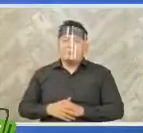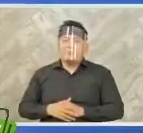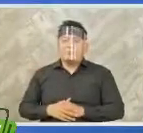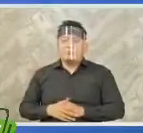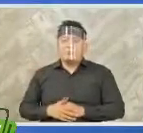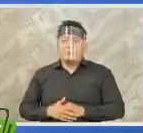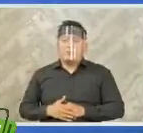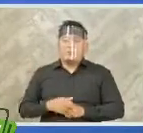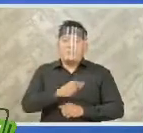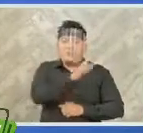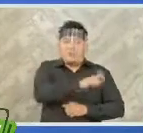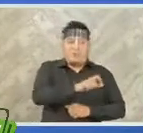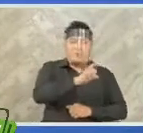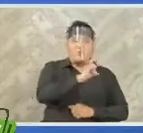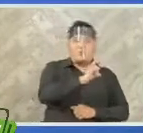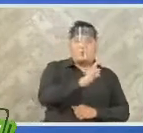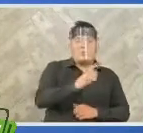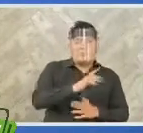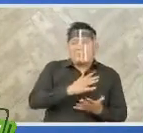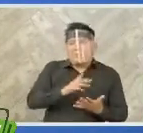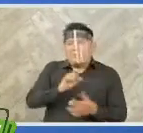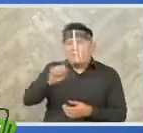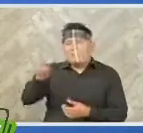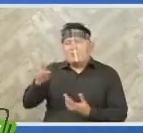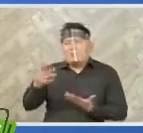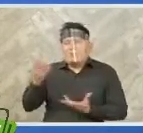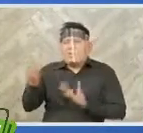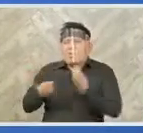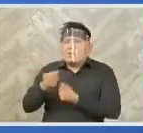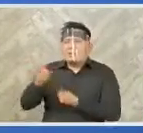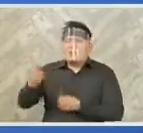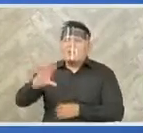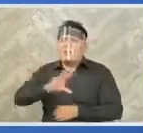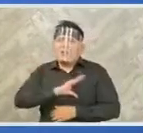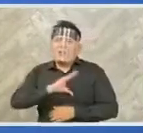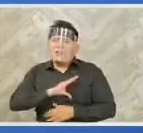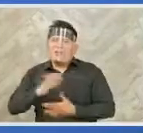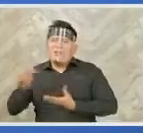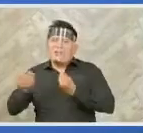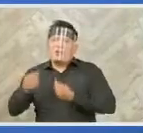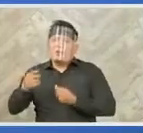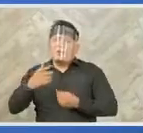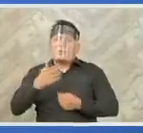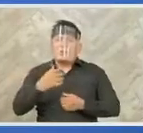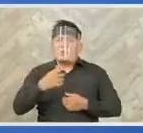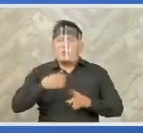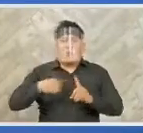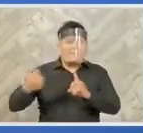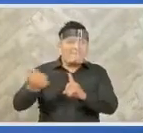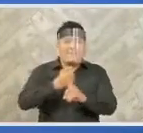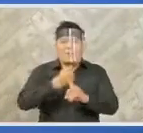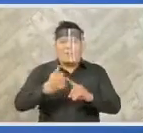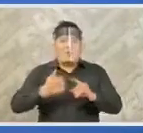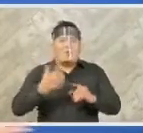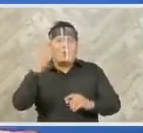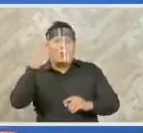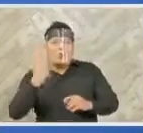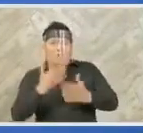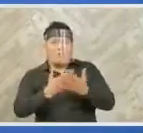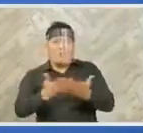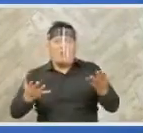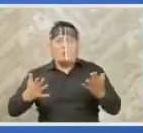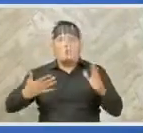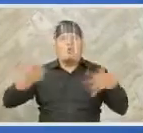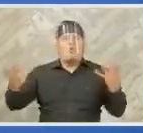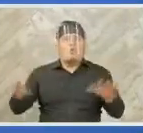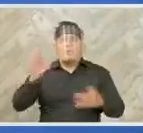los cucuteños es: ¿qué está haciendo la administración municipal para disminuir esos indicadores de violencia que tanto nos afectan y en qué está ejecutando